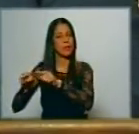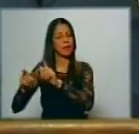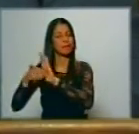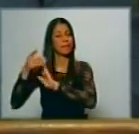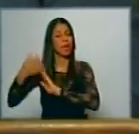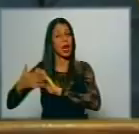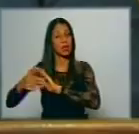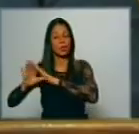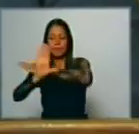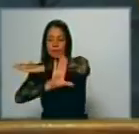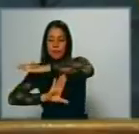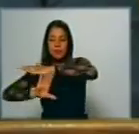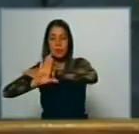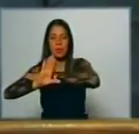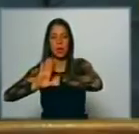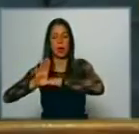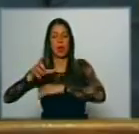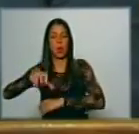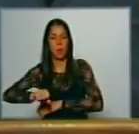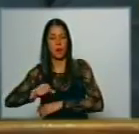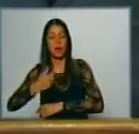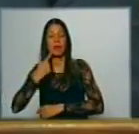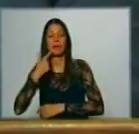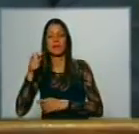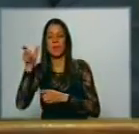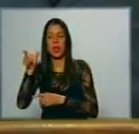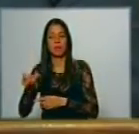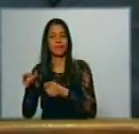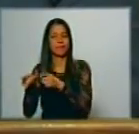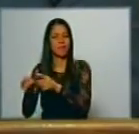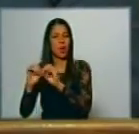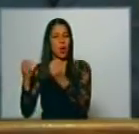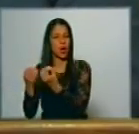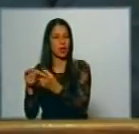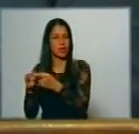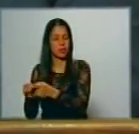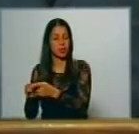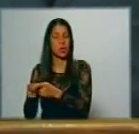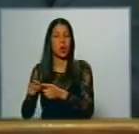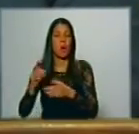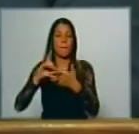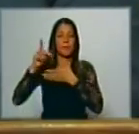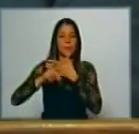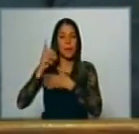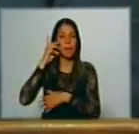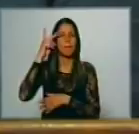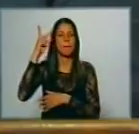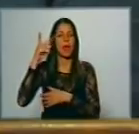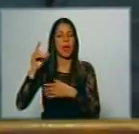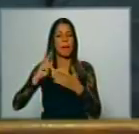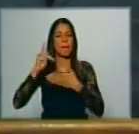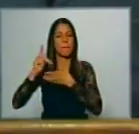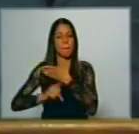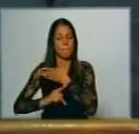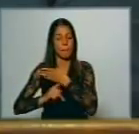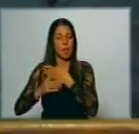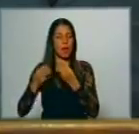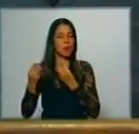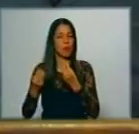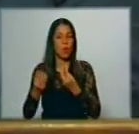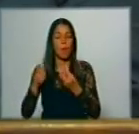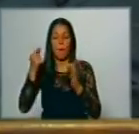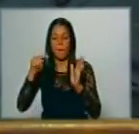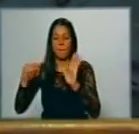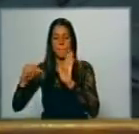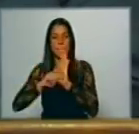Derechos Socioeconómicos determinará los diferentes programas a través de los cuales se establecerán los precios